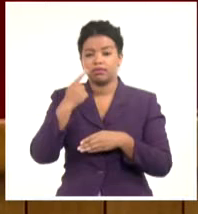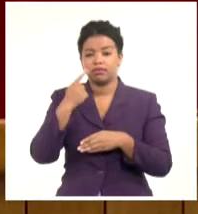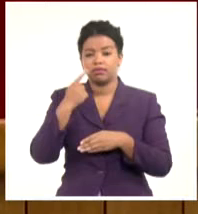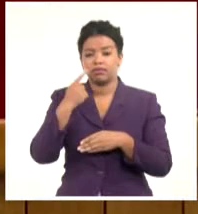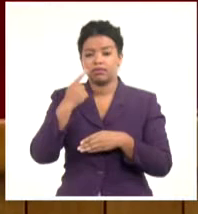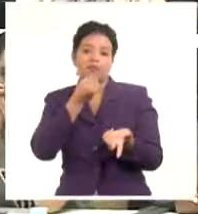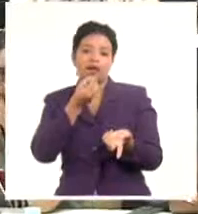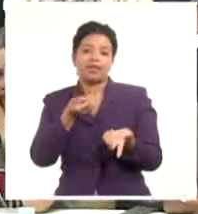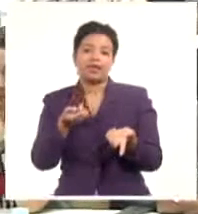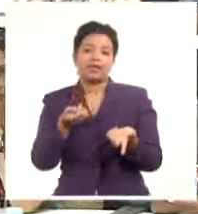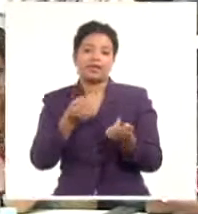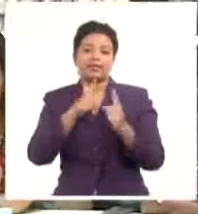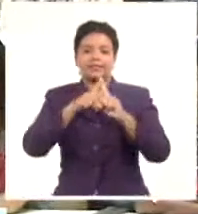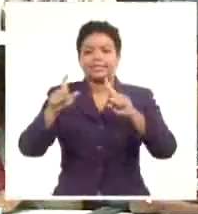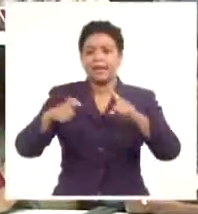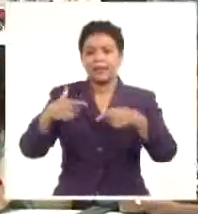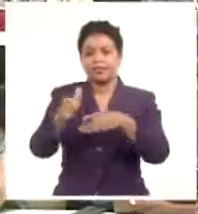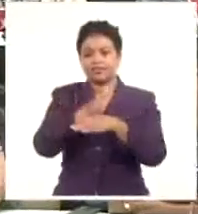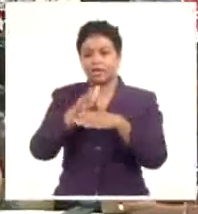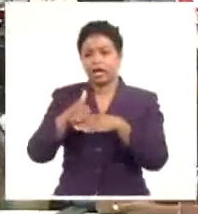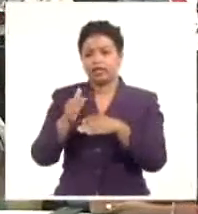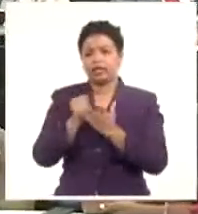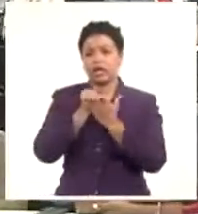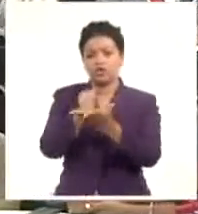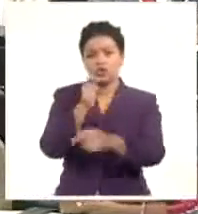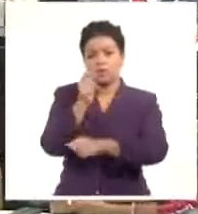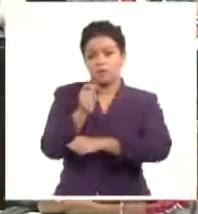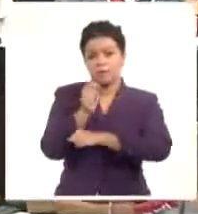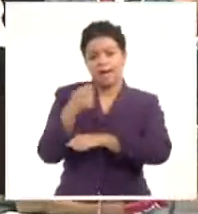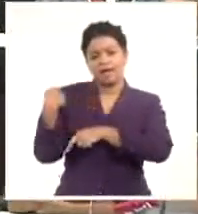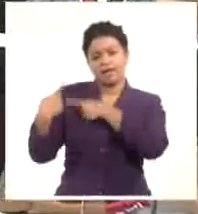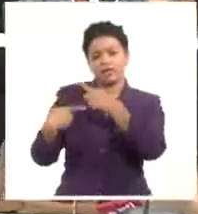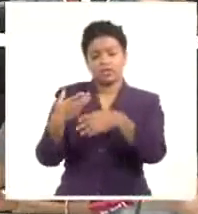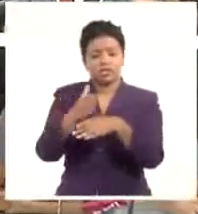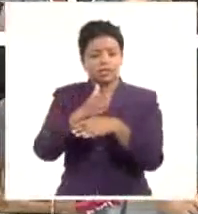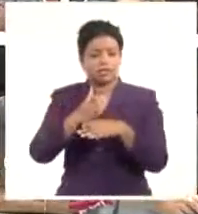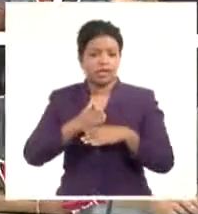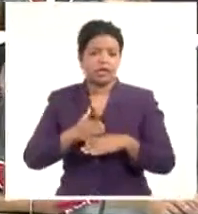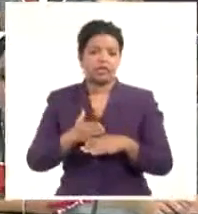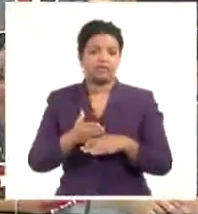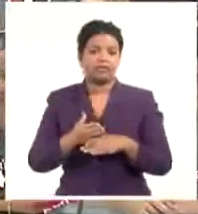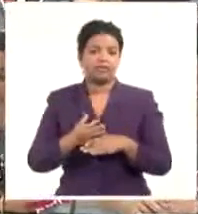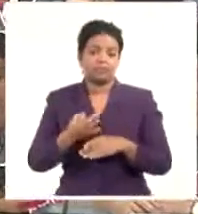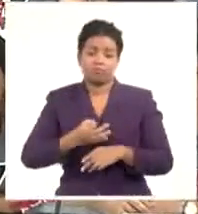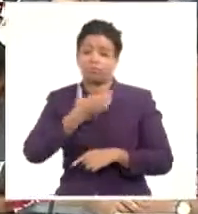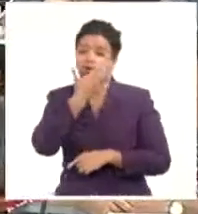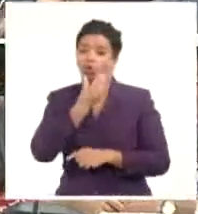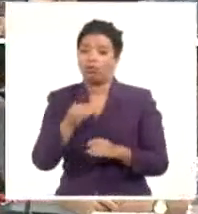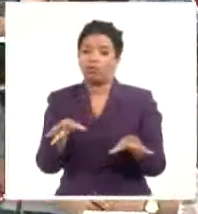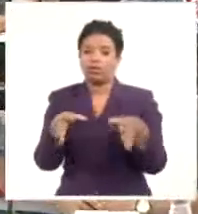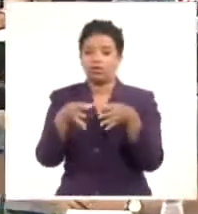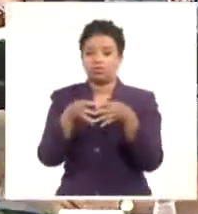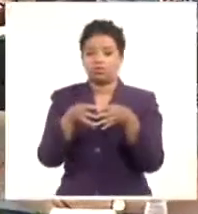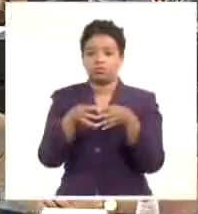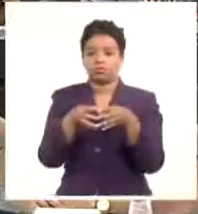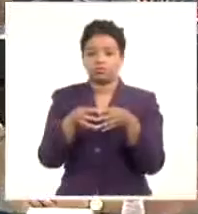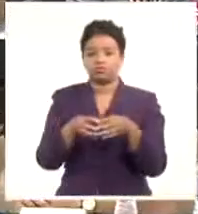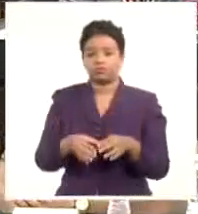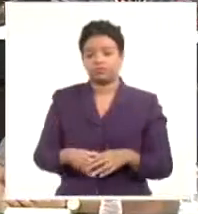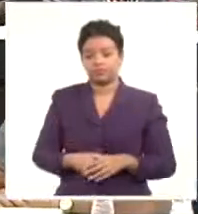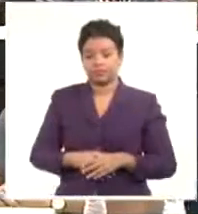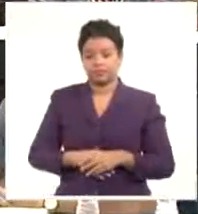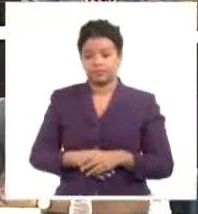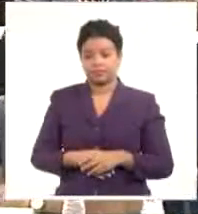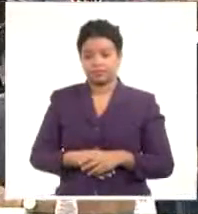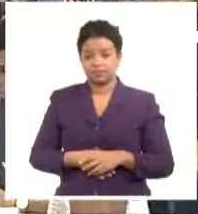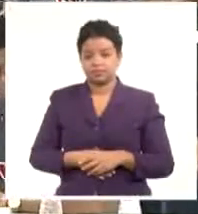y valentía que las nuevas generaciones sostengan desde sus códigos y aspiraciones lo que conquistaron sus padres y sus